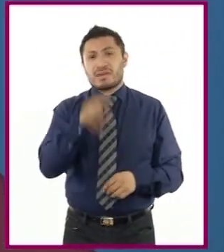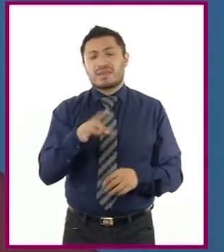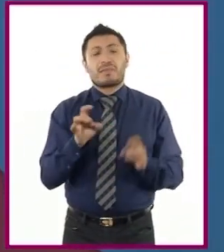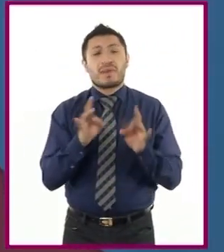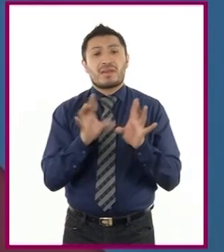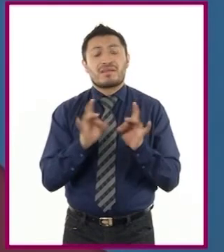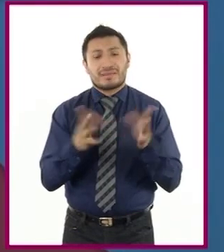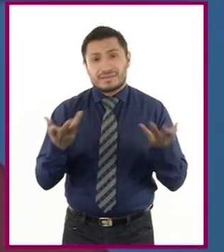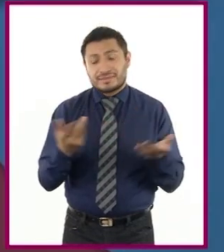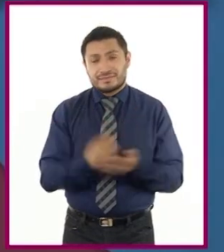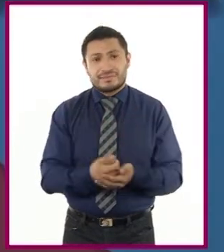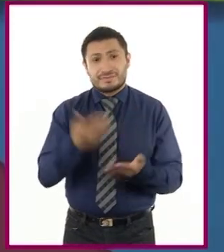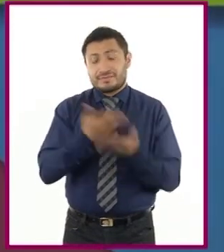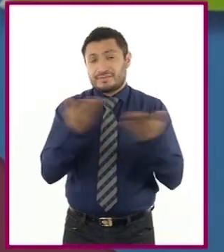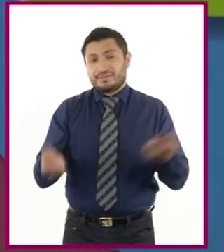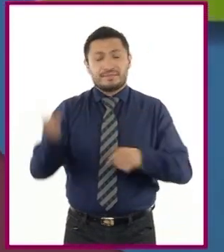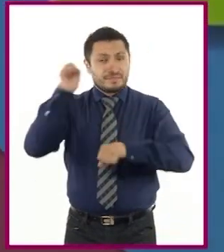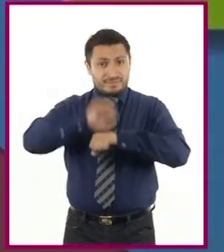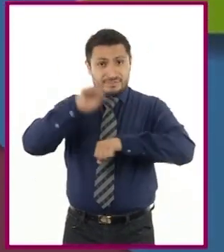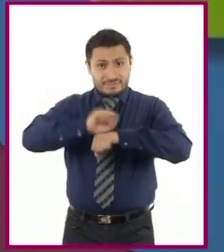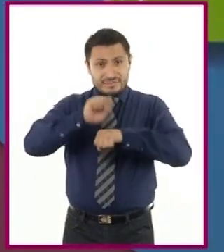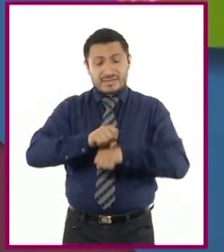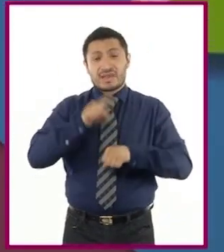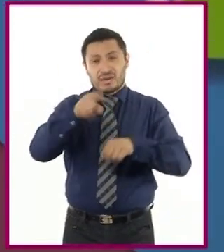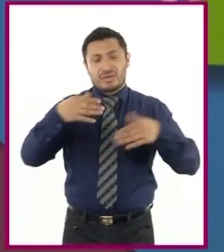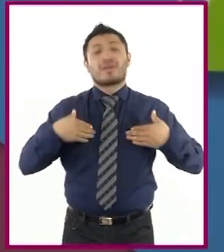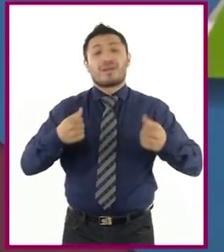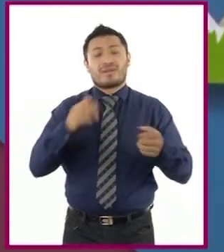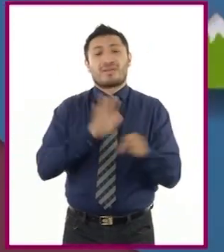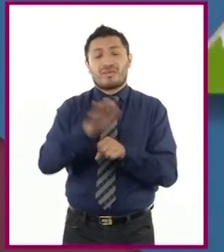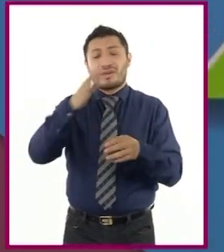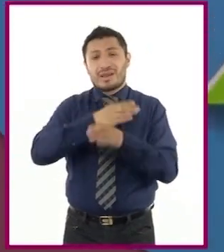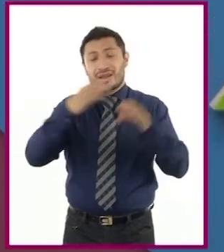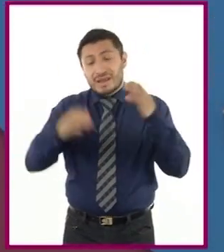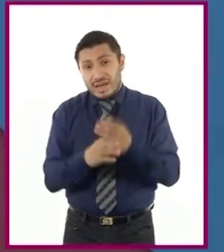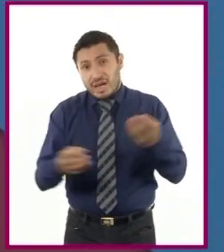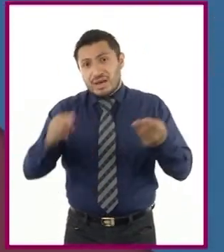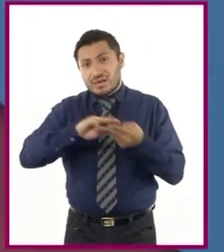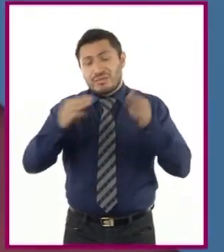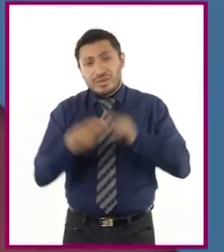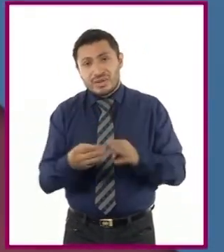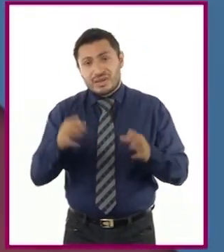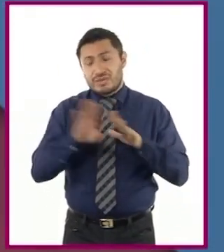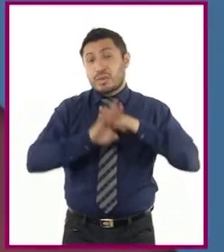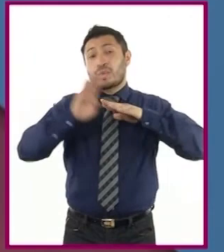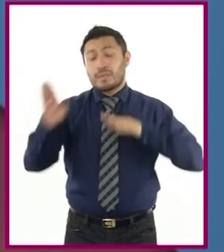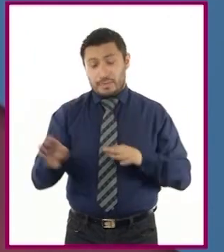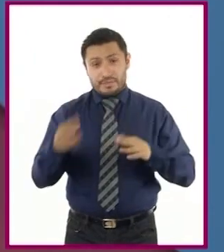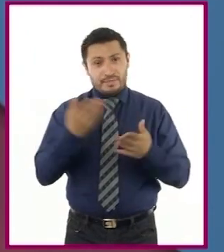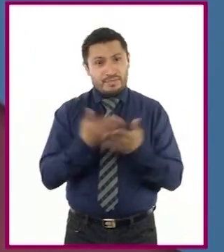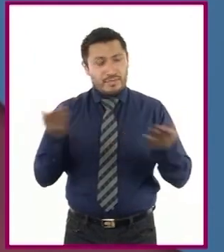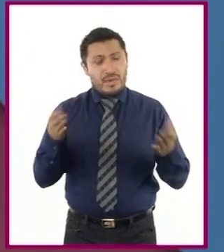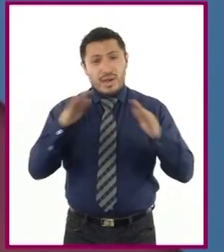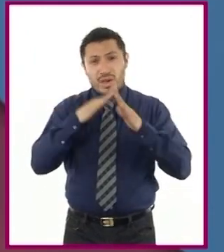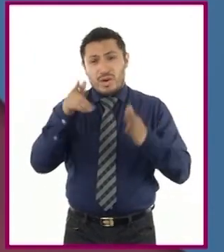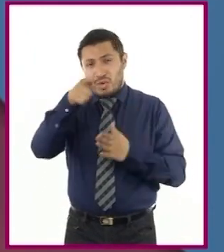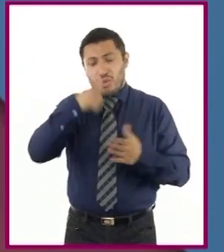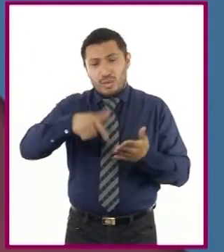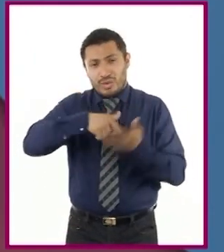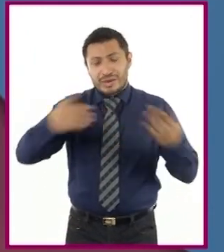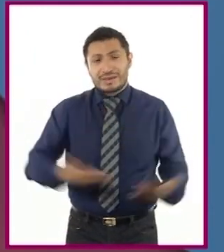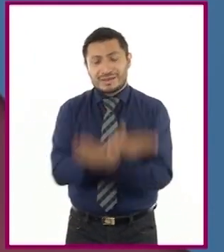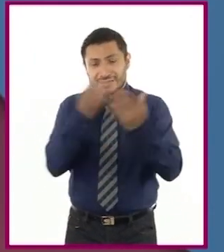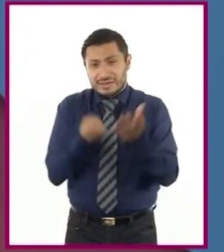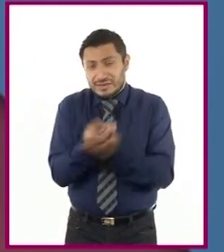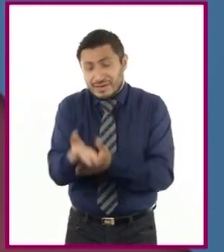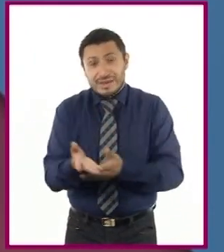implicaciones. Ahora en secundaria, comprendieron las causas y consecuencias de la migración. Salir del lugar de origen para radicar